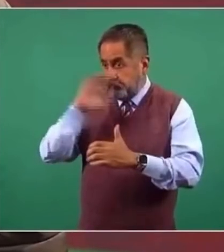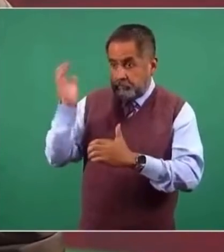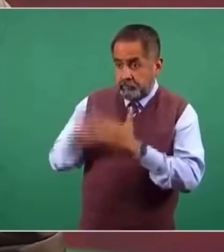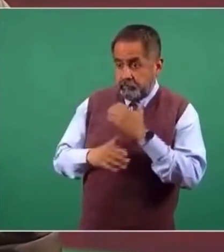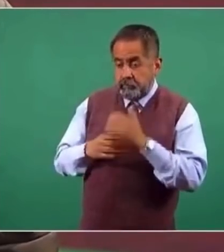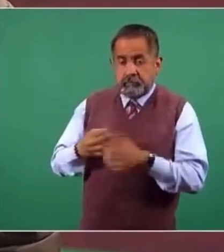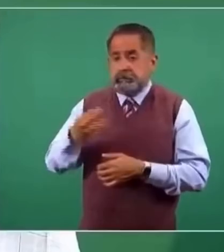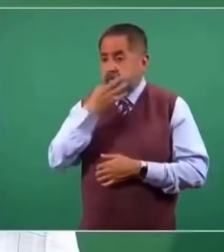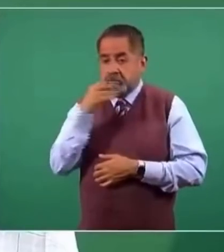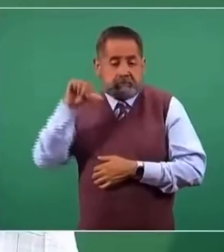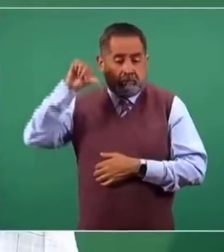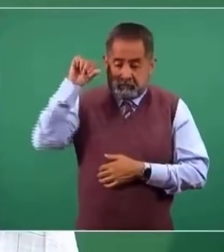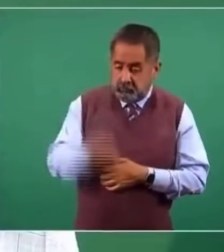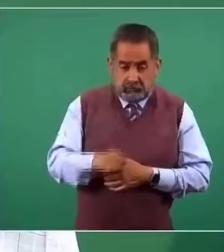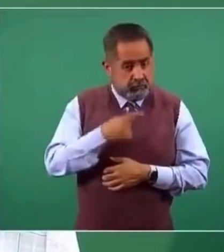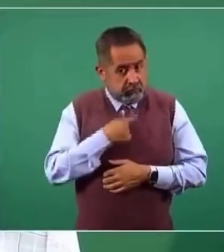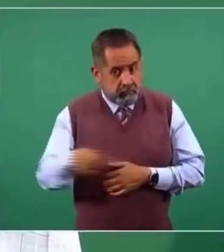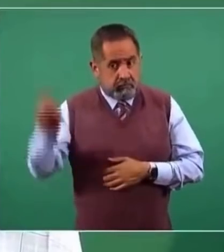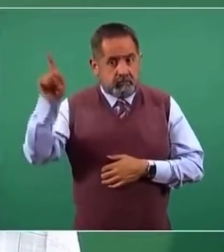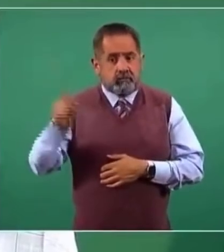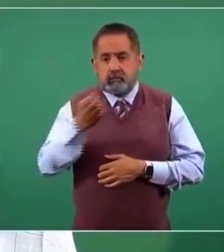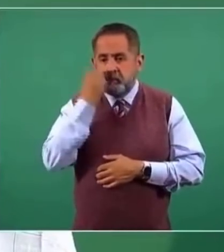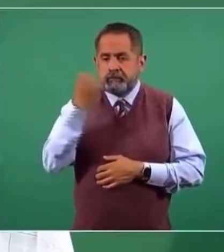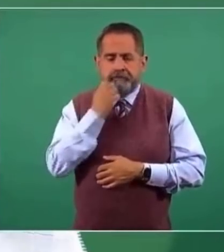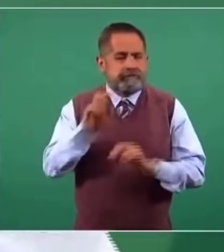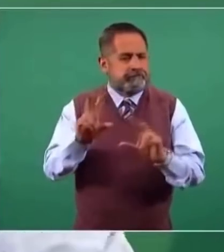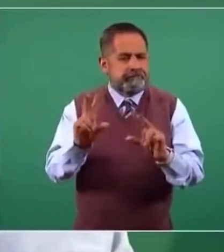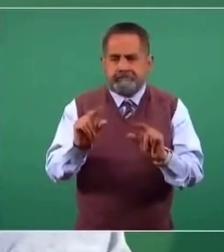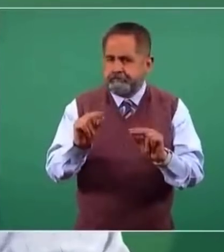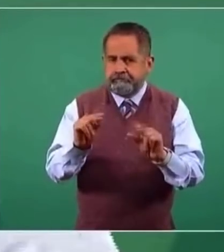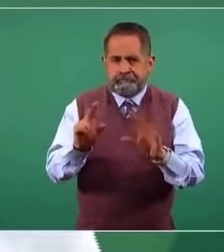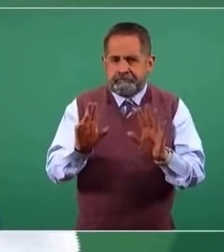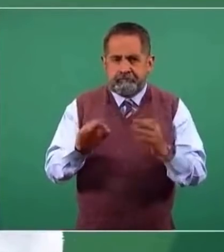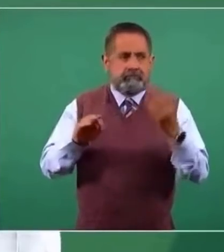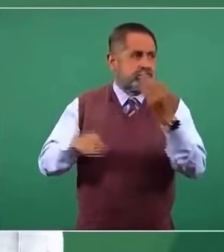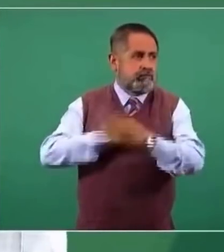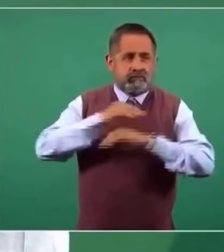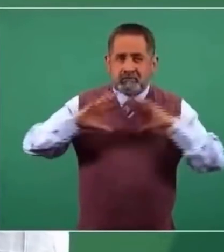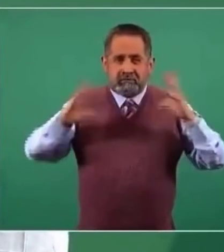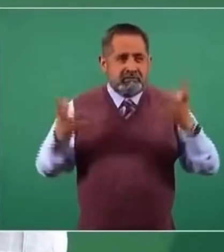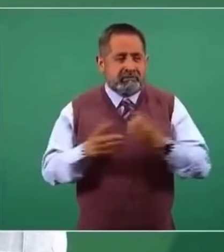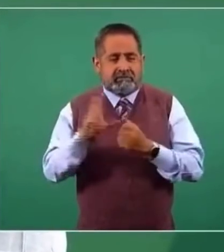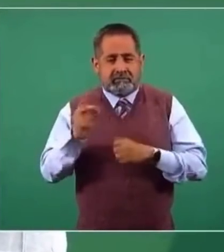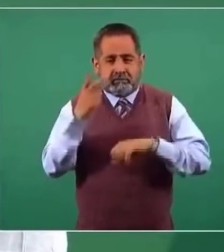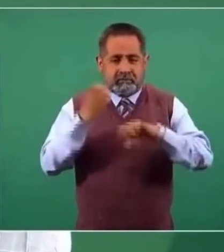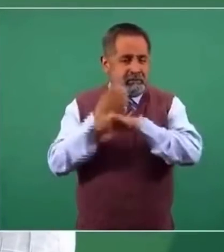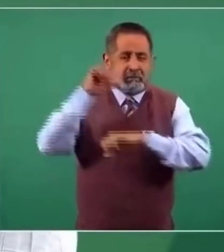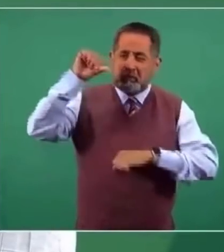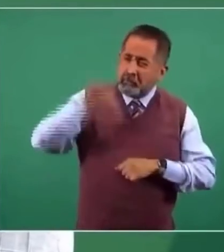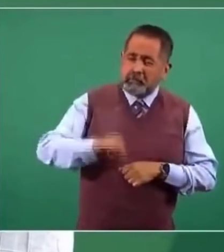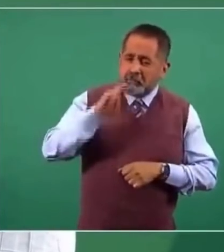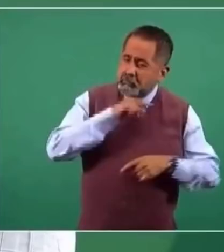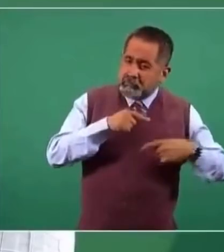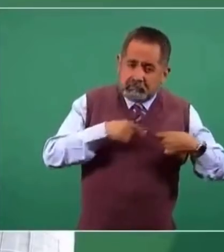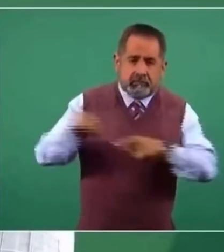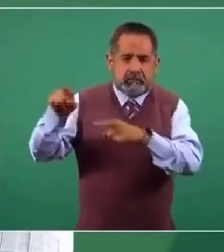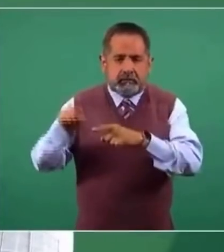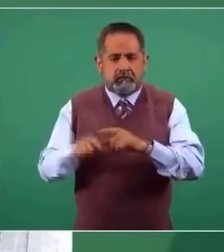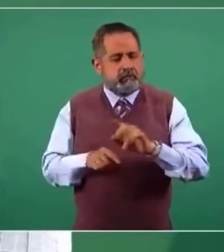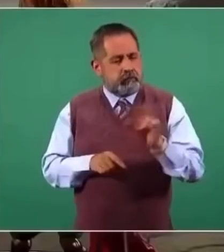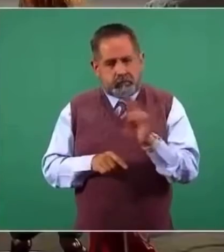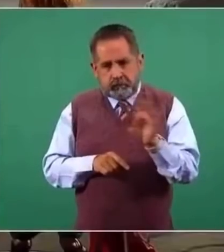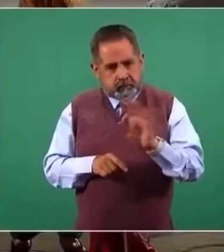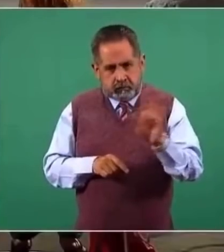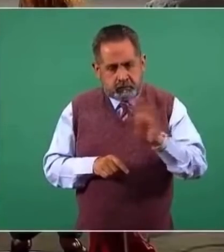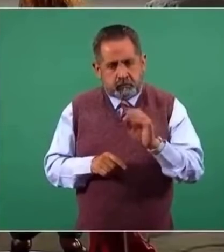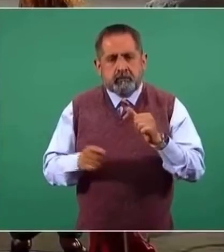educación, inmediatamente se regresa a las actividades presenciales en todas las 32 entidades federativas. Y esto es importante